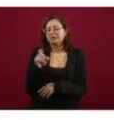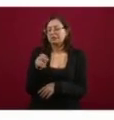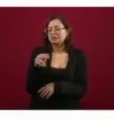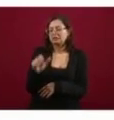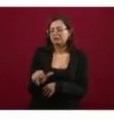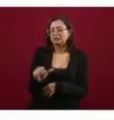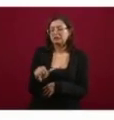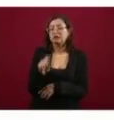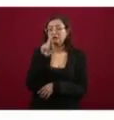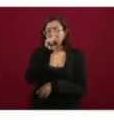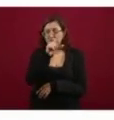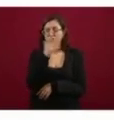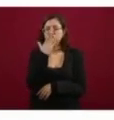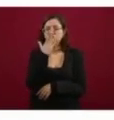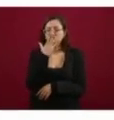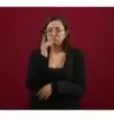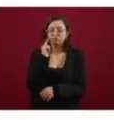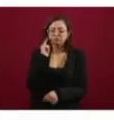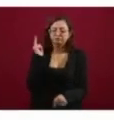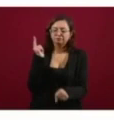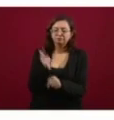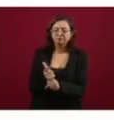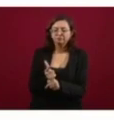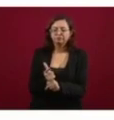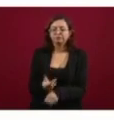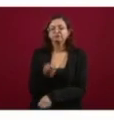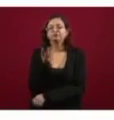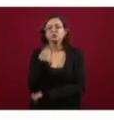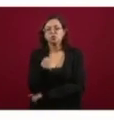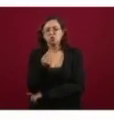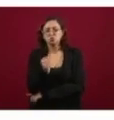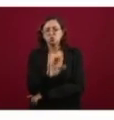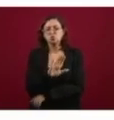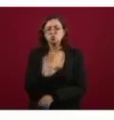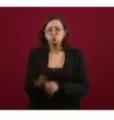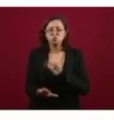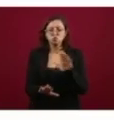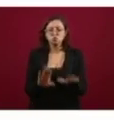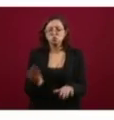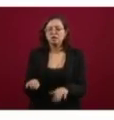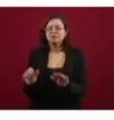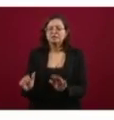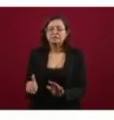de Sonora confirma el saldo de 9 fallecidos y